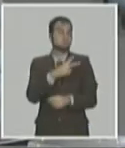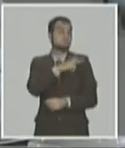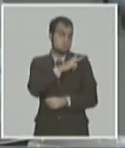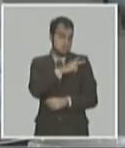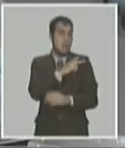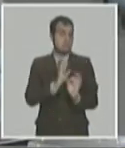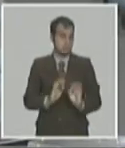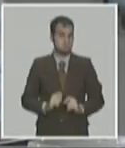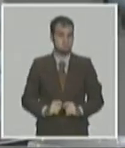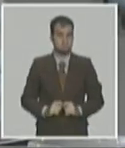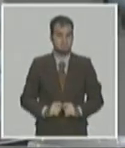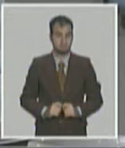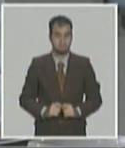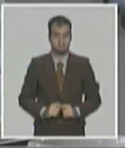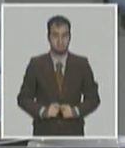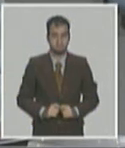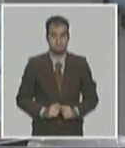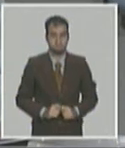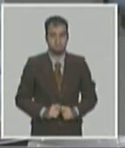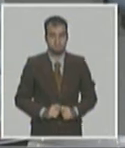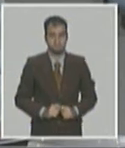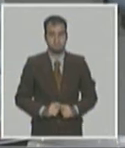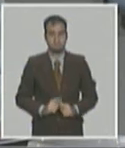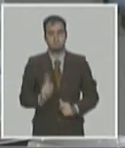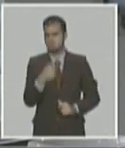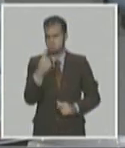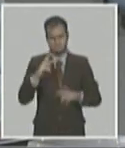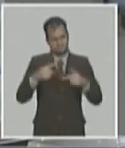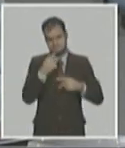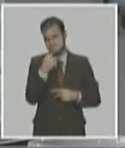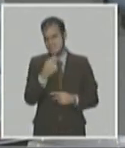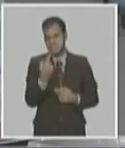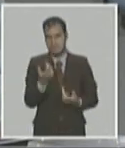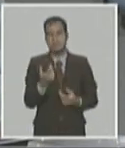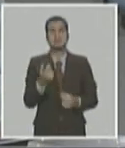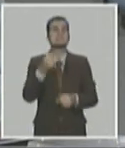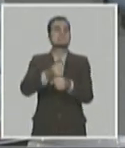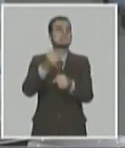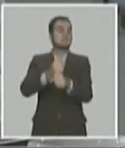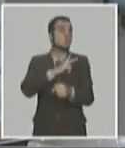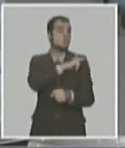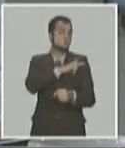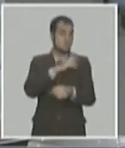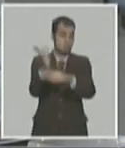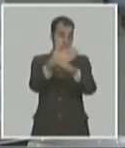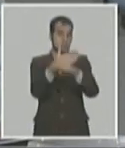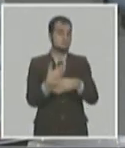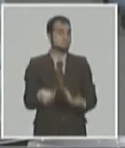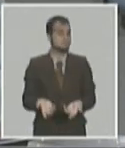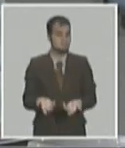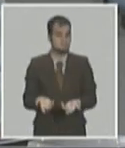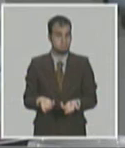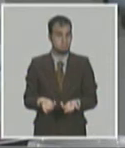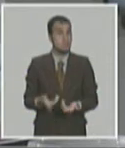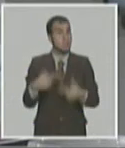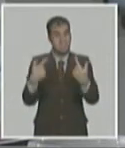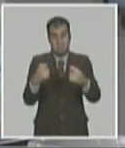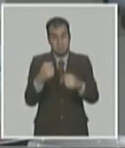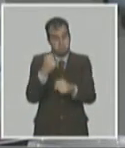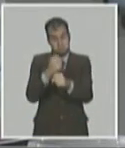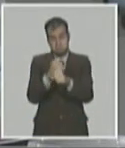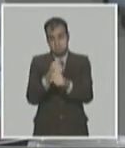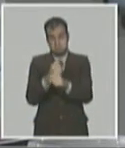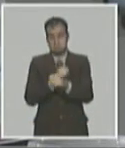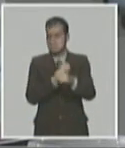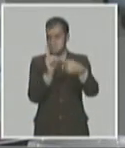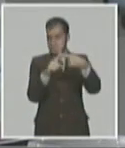Y hemos insistido en el papel de los cuadros, en los cuadros que tenemos que trabajar con conceptos y premisas. El primer concepto es el